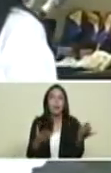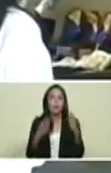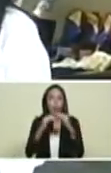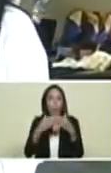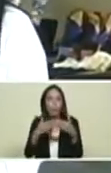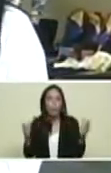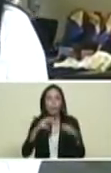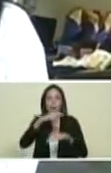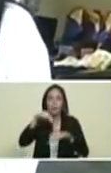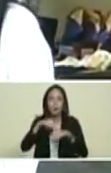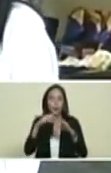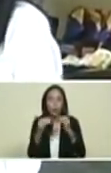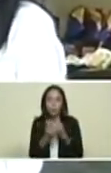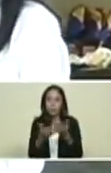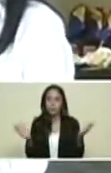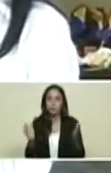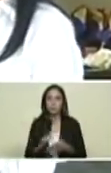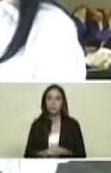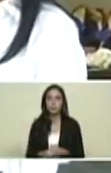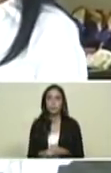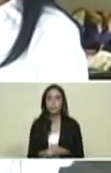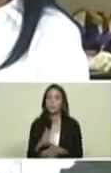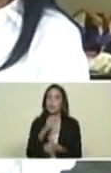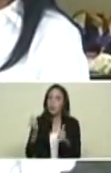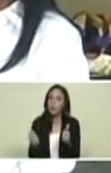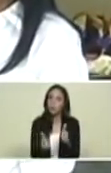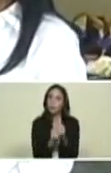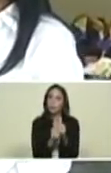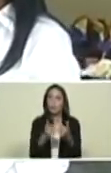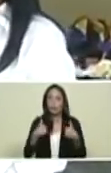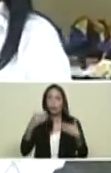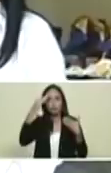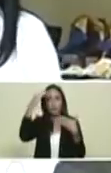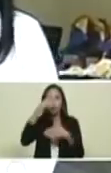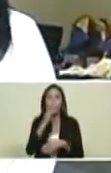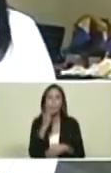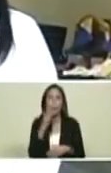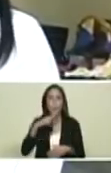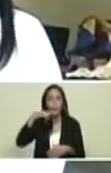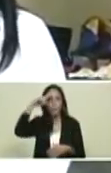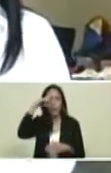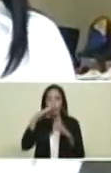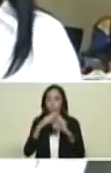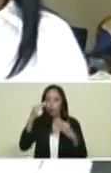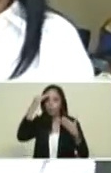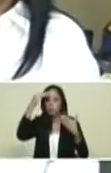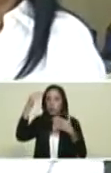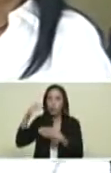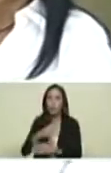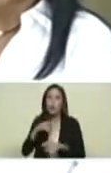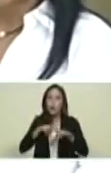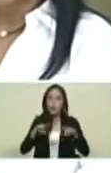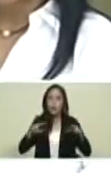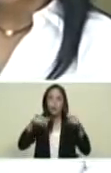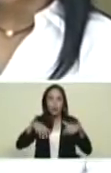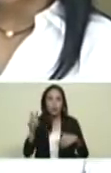de útiles escolares. Es un gobierno que acompaña. Yo saludo a todos los padres, a las madres y saludo a todos los niños de Venezuela y les doy la